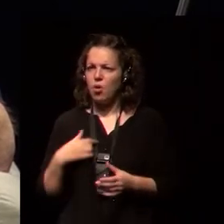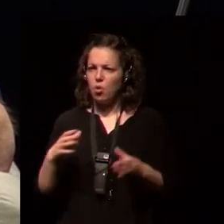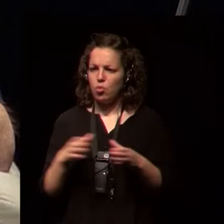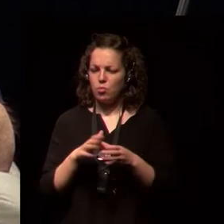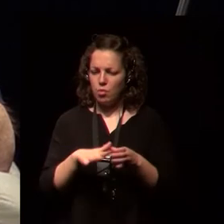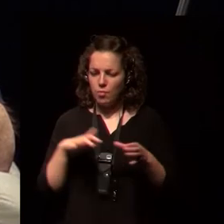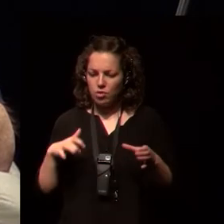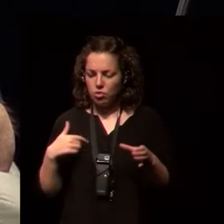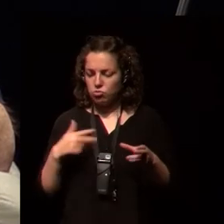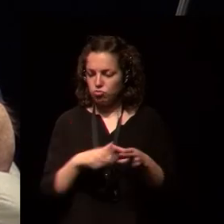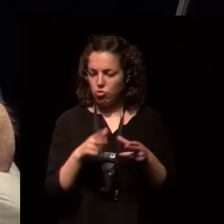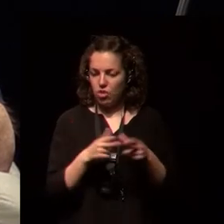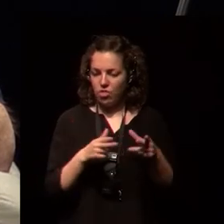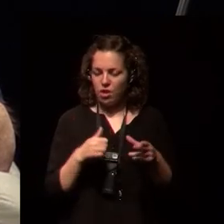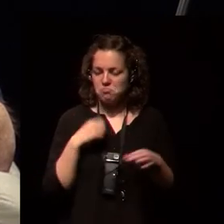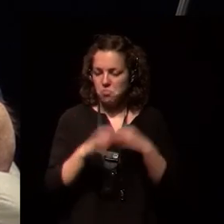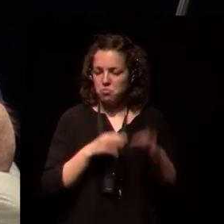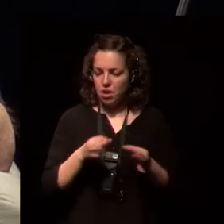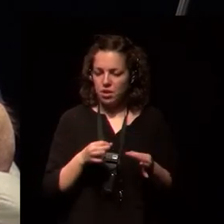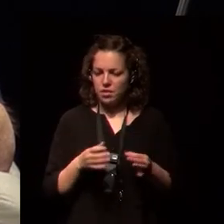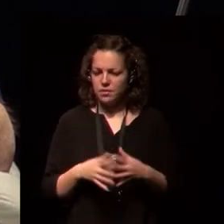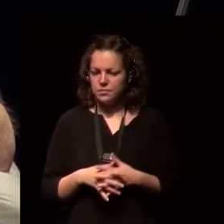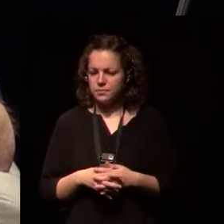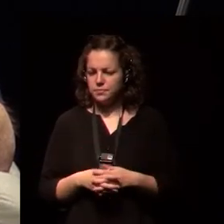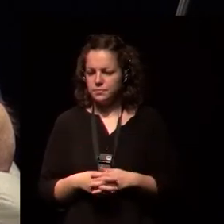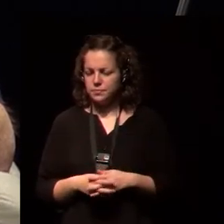grupos mayoritarios de la sociedad organizan,